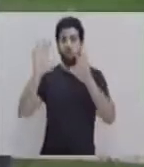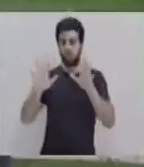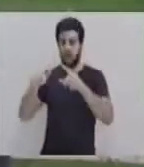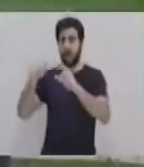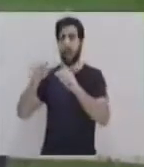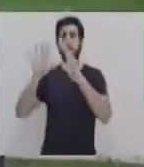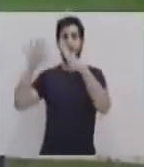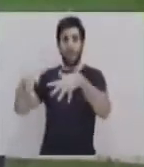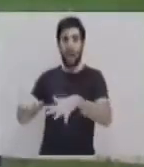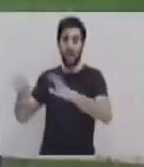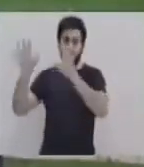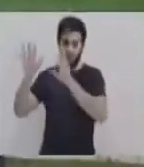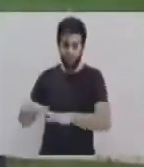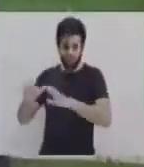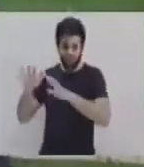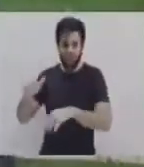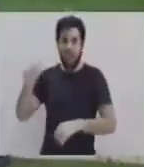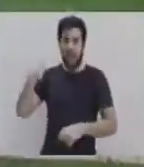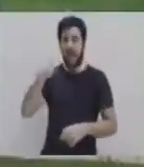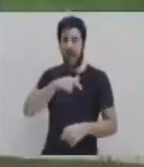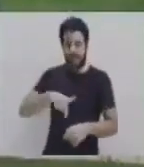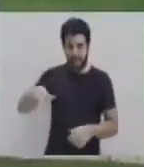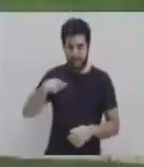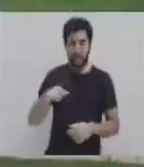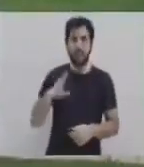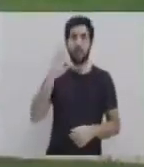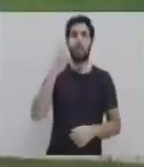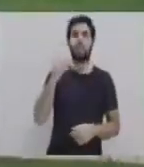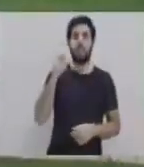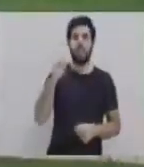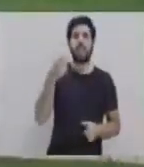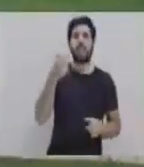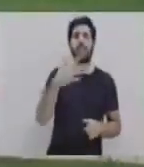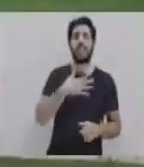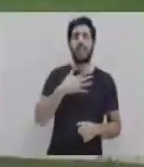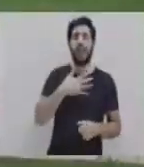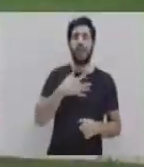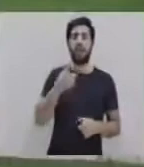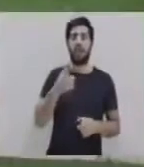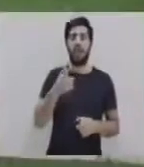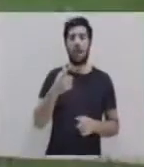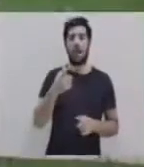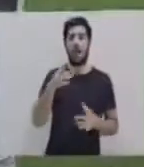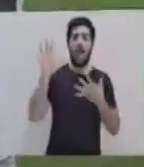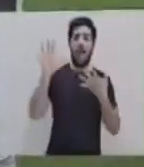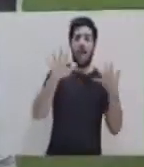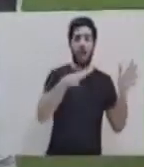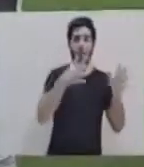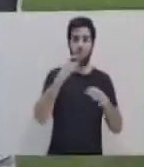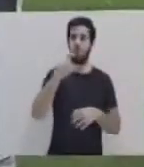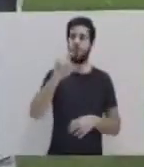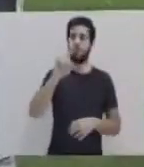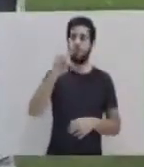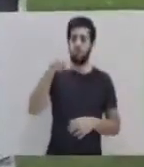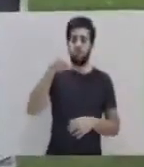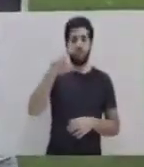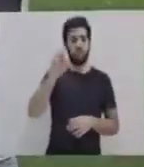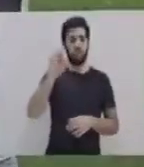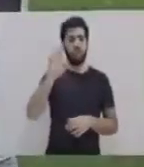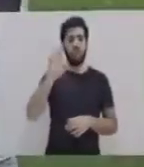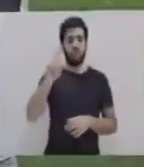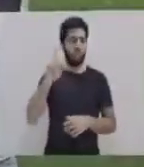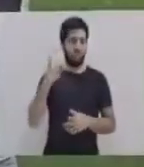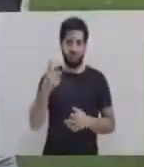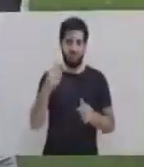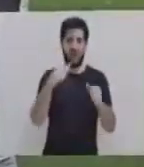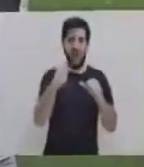el Océano Pacífico de Sudamérica, porque a través de un efecto que se llama corrientes de Humboldt, el agua se empuja desde el fondo